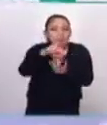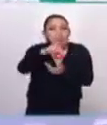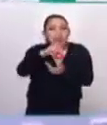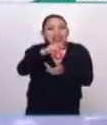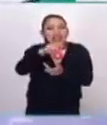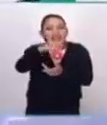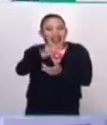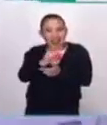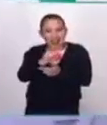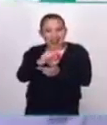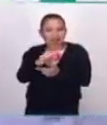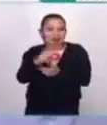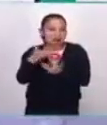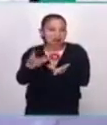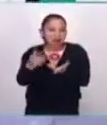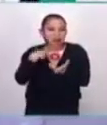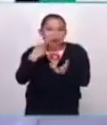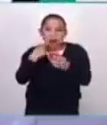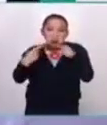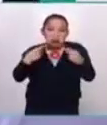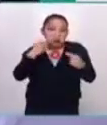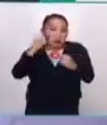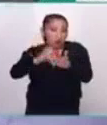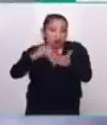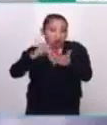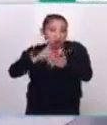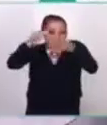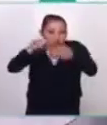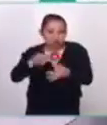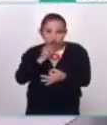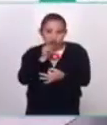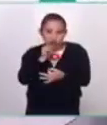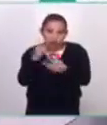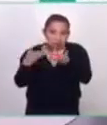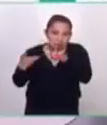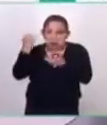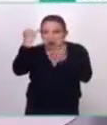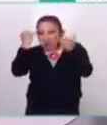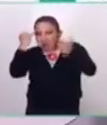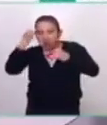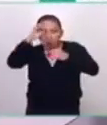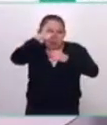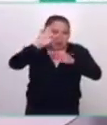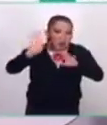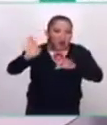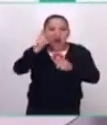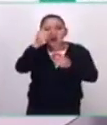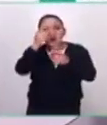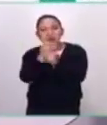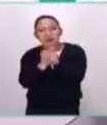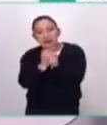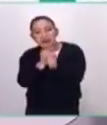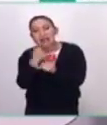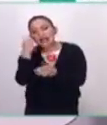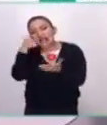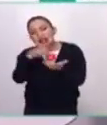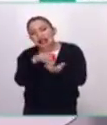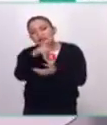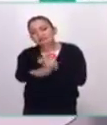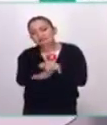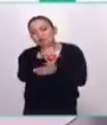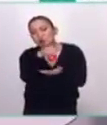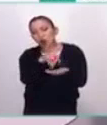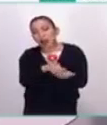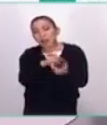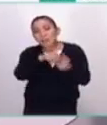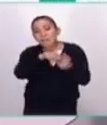mexica. Esto está a discusión porque pues hay diferentes propuestas. Algunos investigadores consideran que el lugar